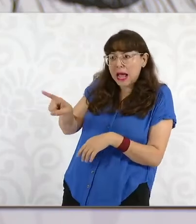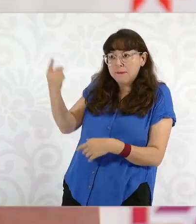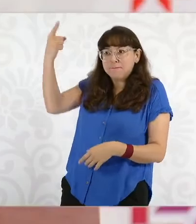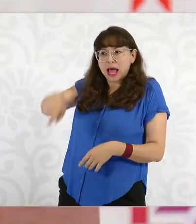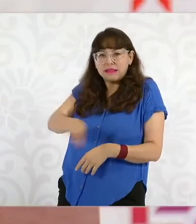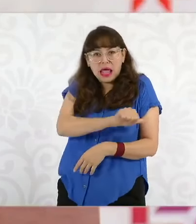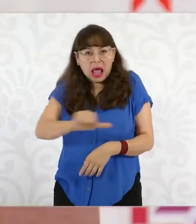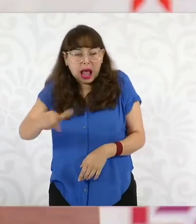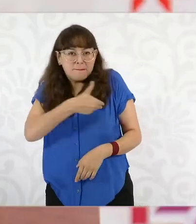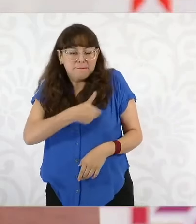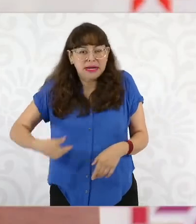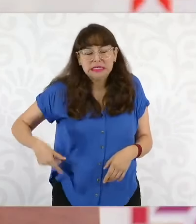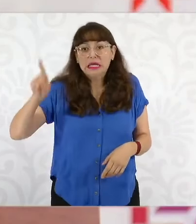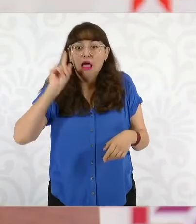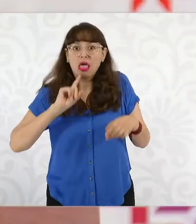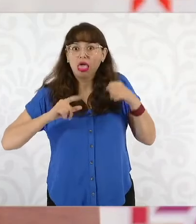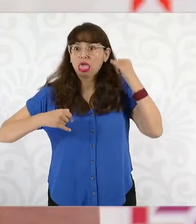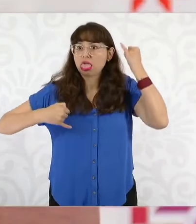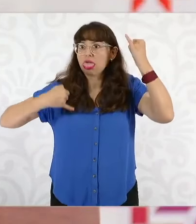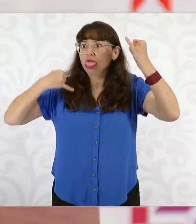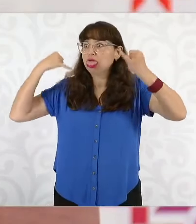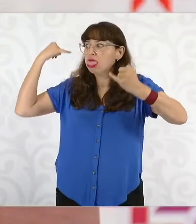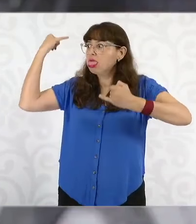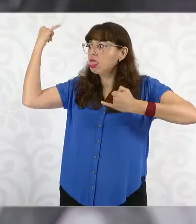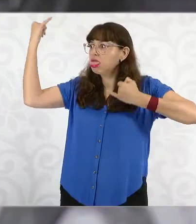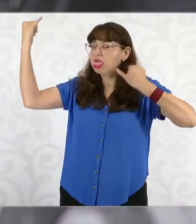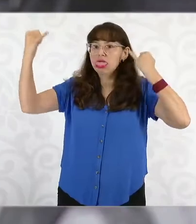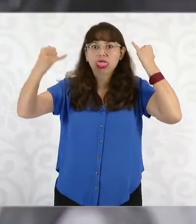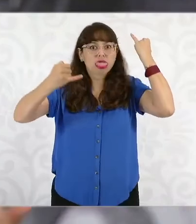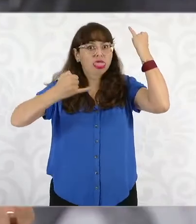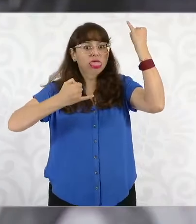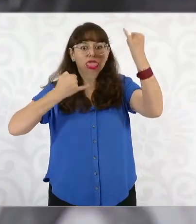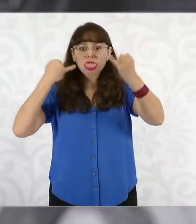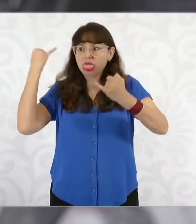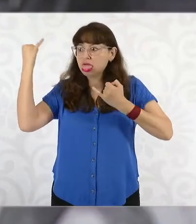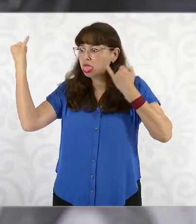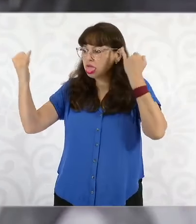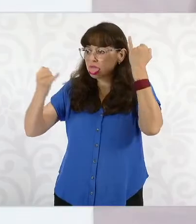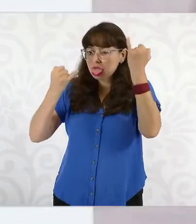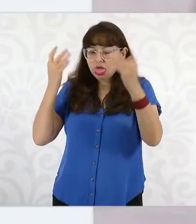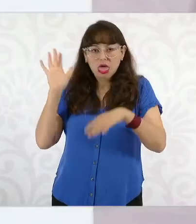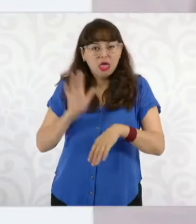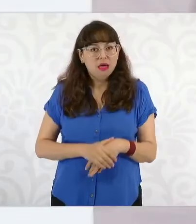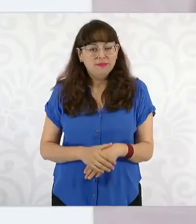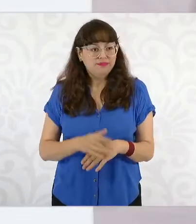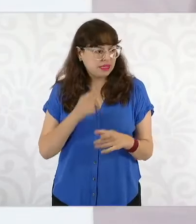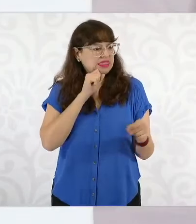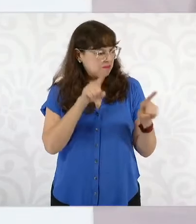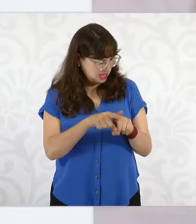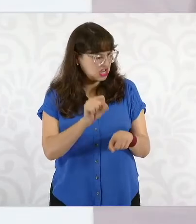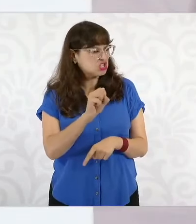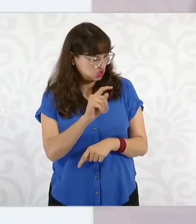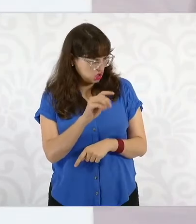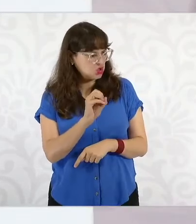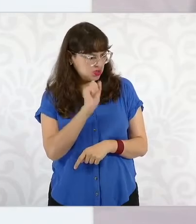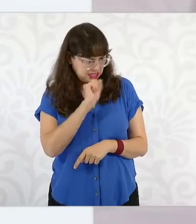Fernández Meléndez, ¿no? Que por cierto cada vez los leen menos, ¿no? Yo soy la que ando promoviendo que los